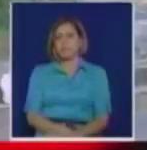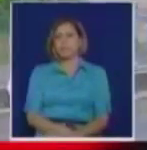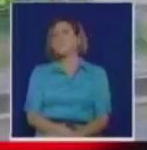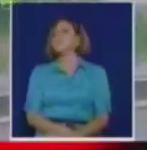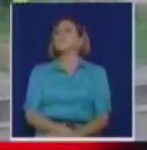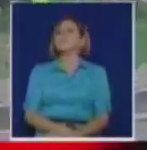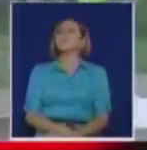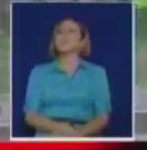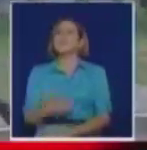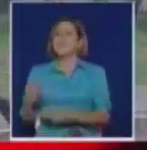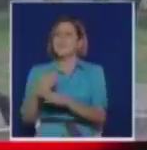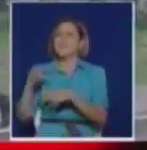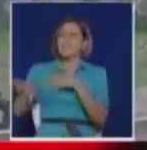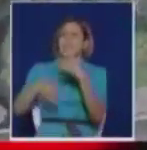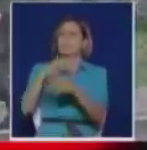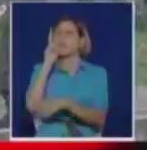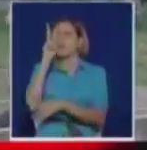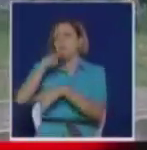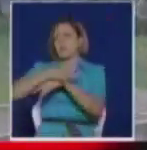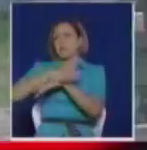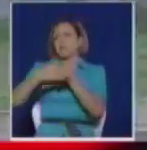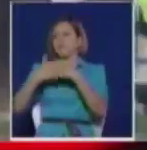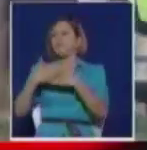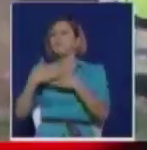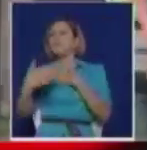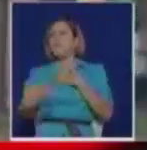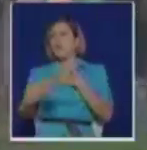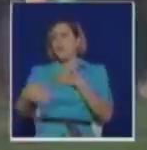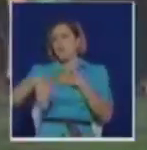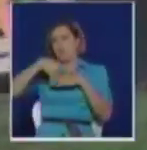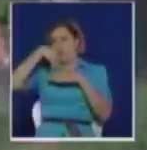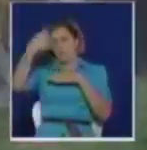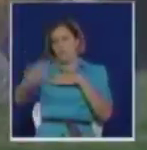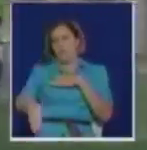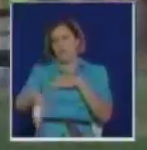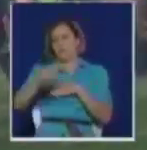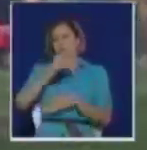Los disturbios comenzaron a las 2 de la tarde en las afueras de la Universidad del Valle.